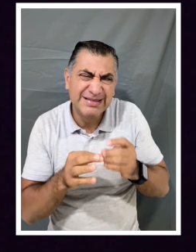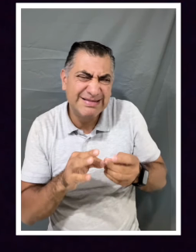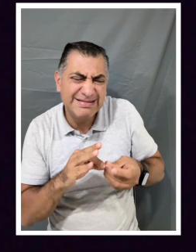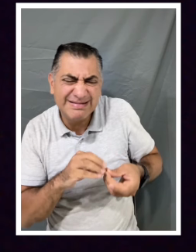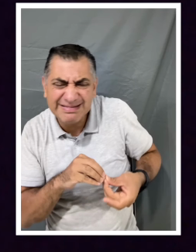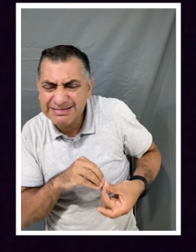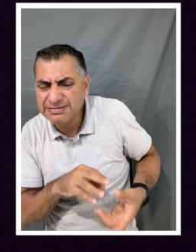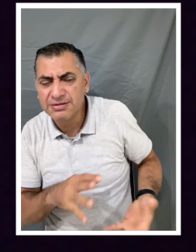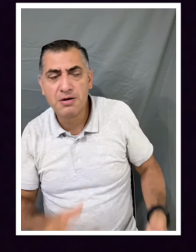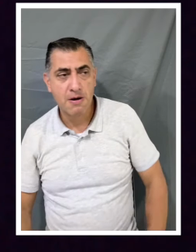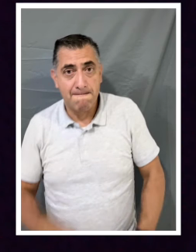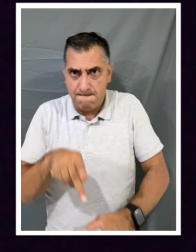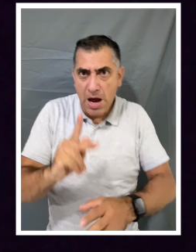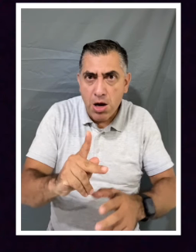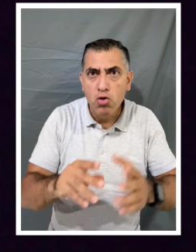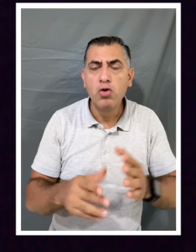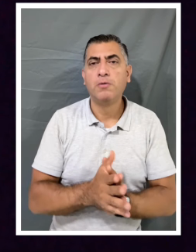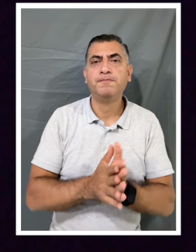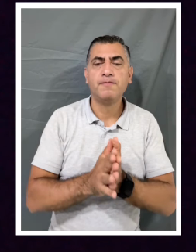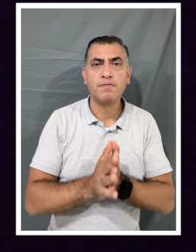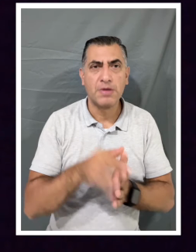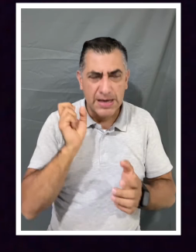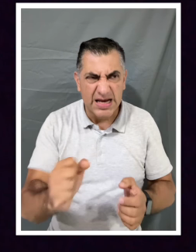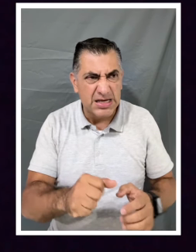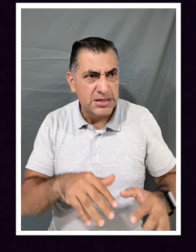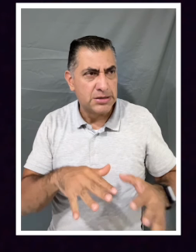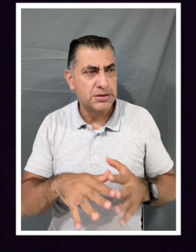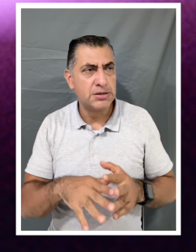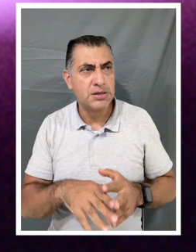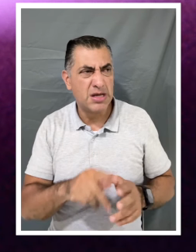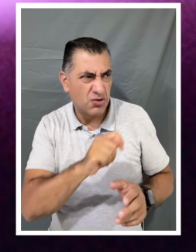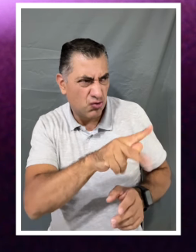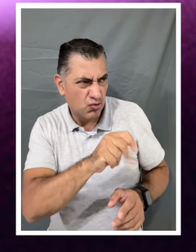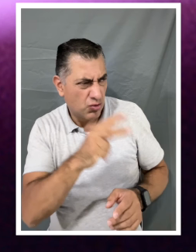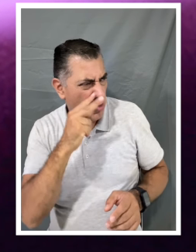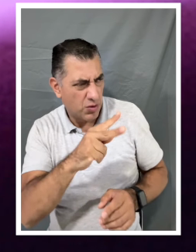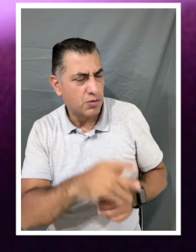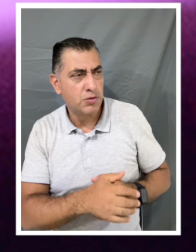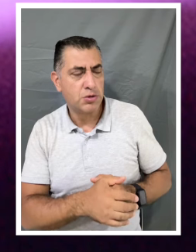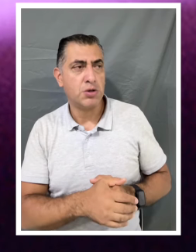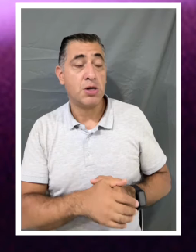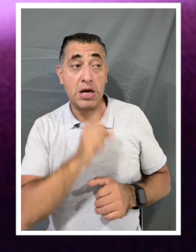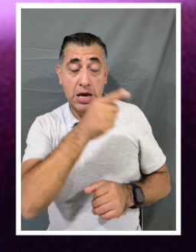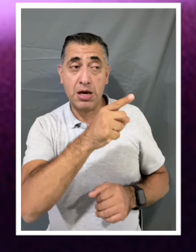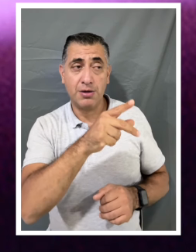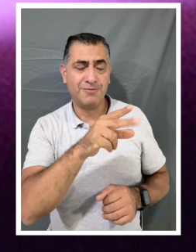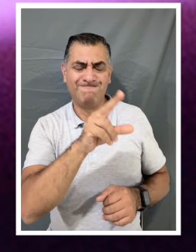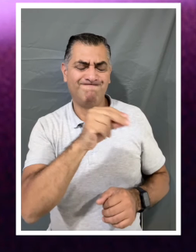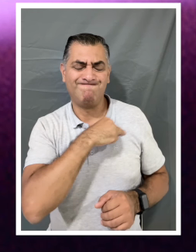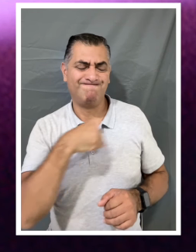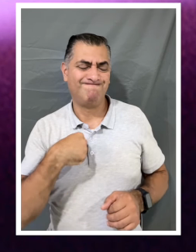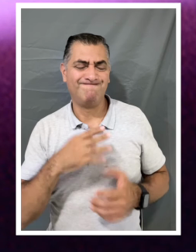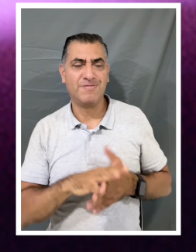positivas en las personas sin embargo Dentro de este movimiento aunque los que defienden este movimiento dirían no ellos no pertenecen a